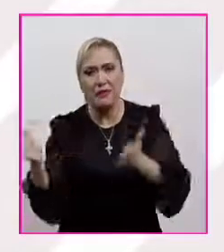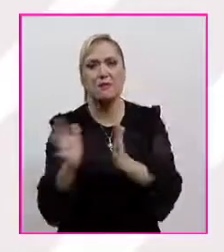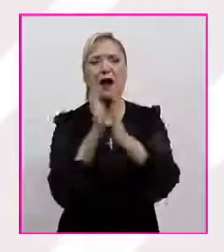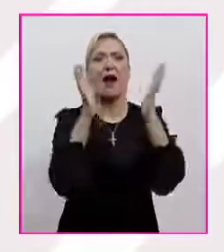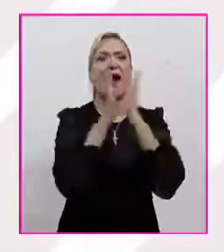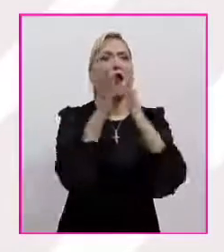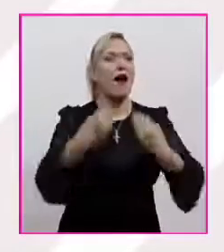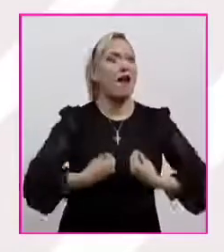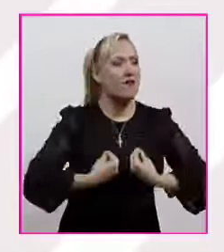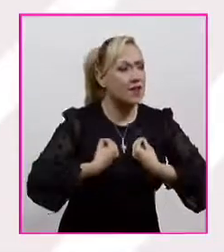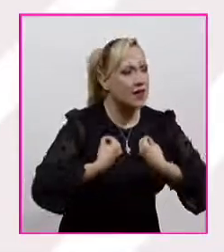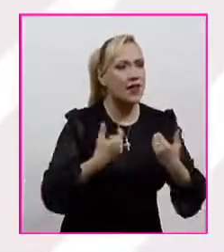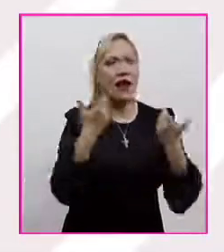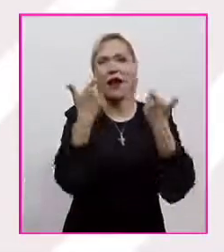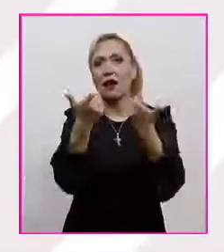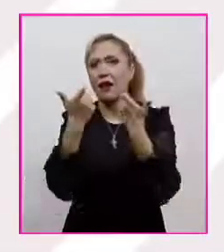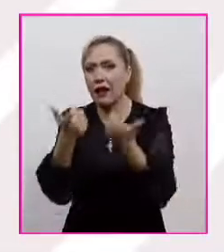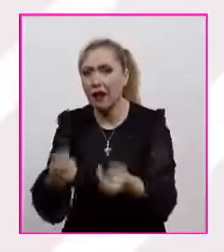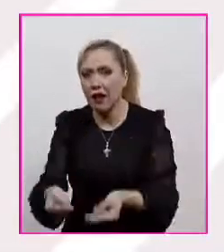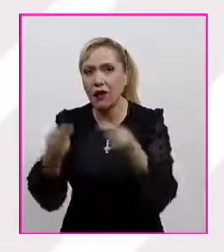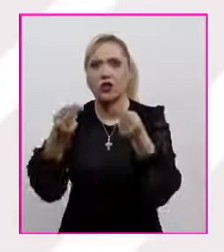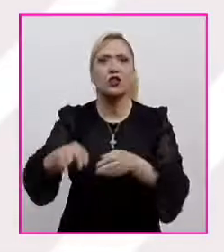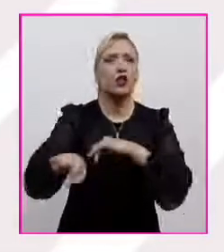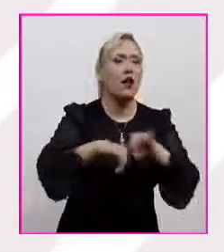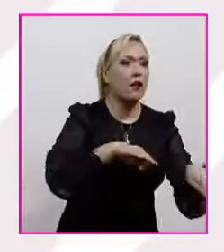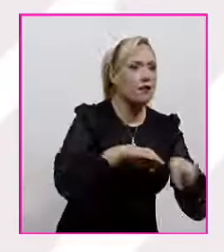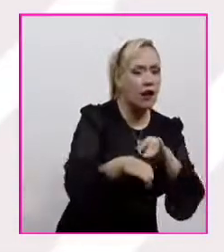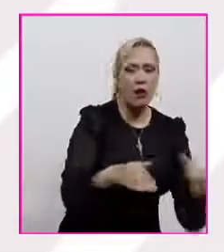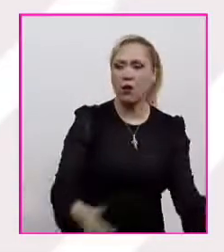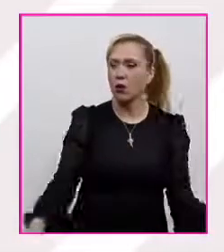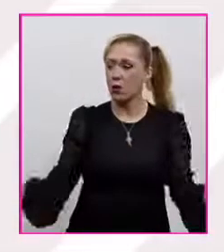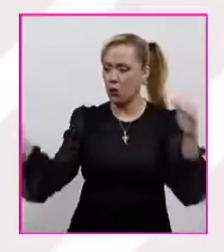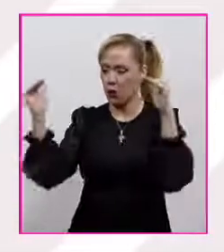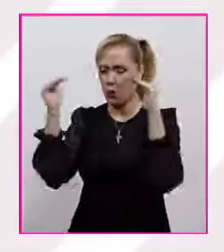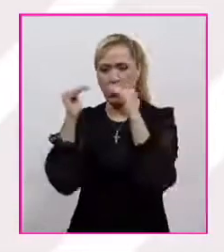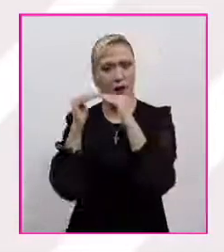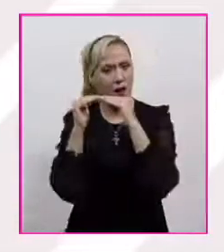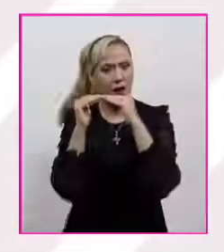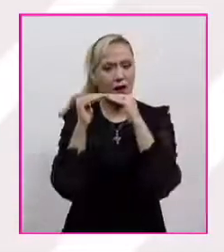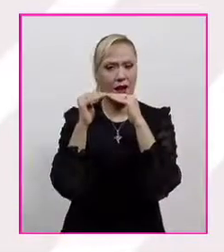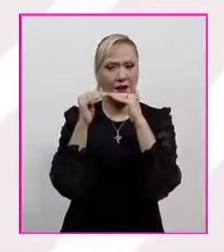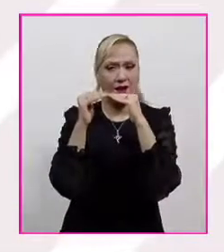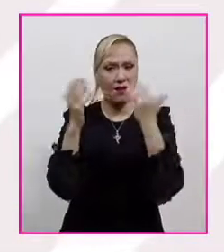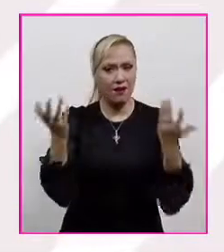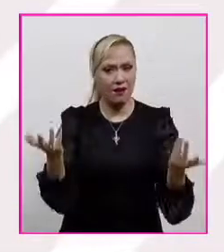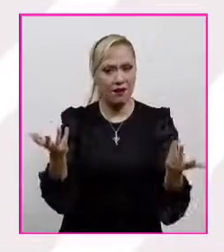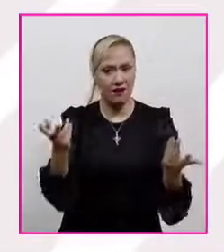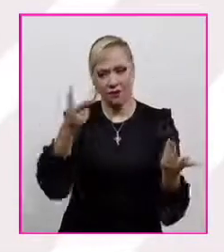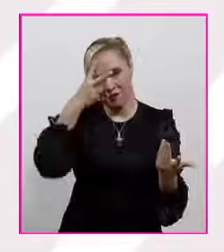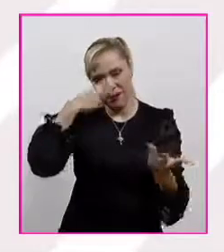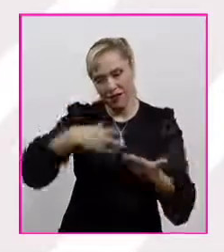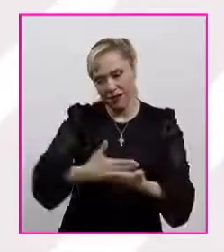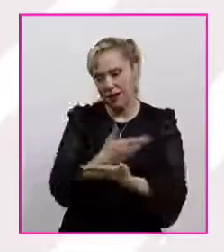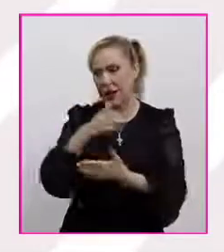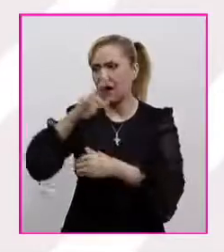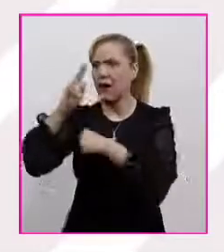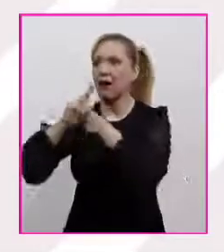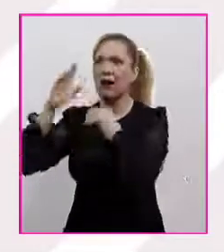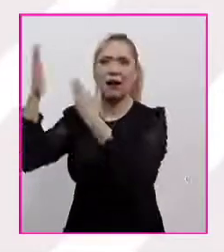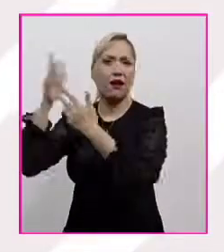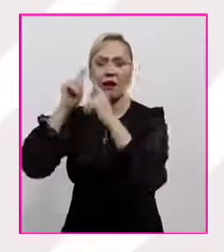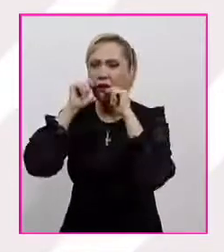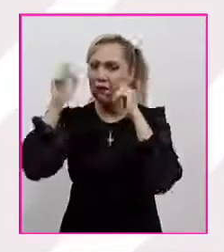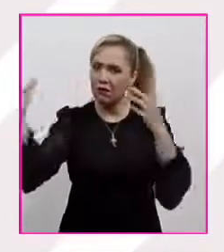vida social, de la economía, en igualdad de circunstancias con las personas mexicanas. y a que nos demos la oportunidad, si somos